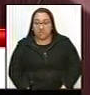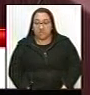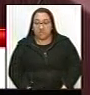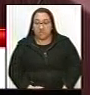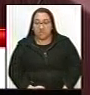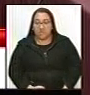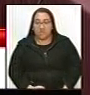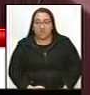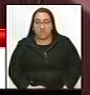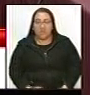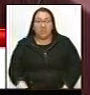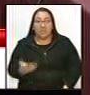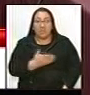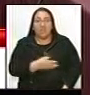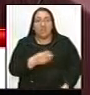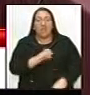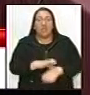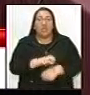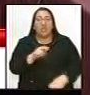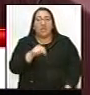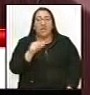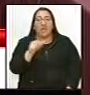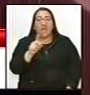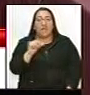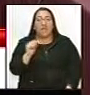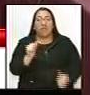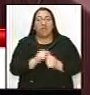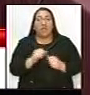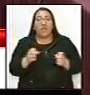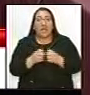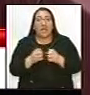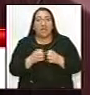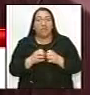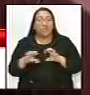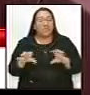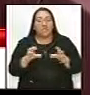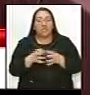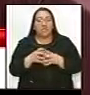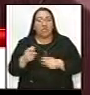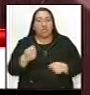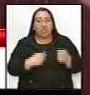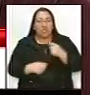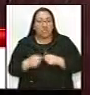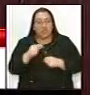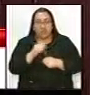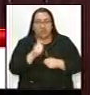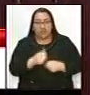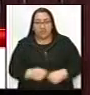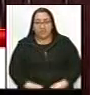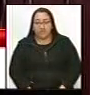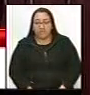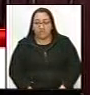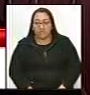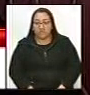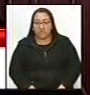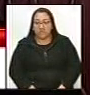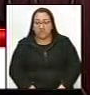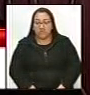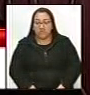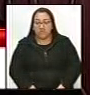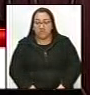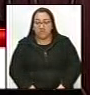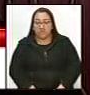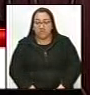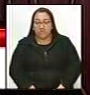el uso de la palabra a la doctora nadia quien es quien con el equipo técnico se está llevando la negociación en sí misma ello si bien